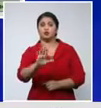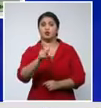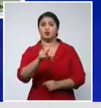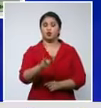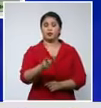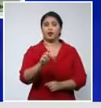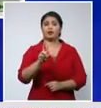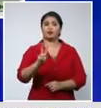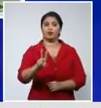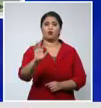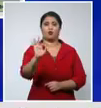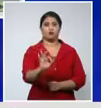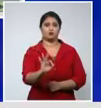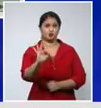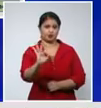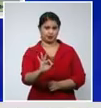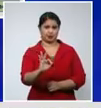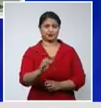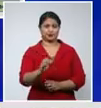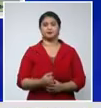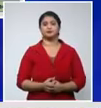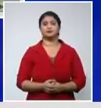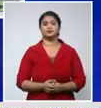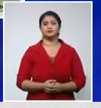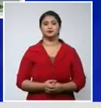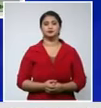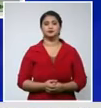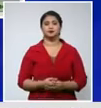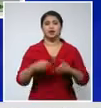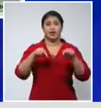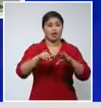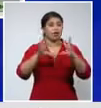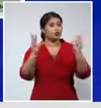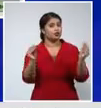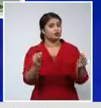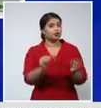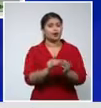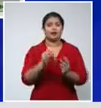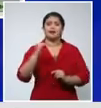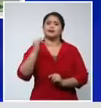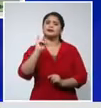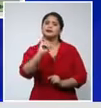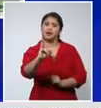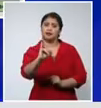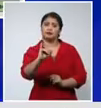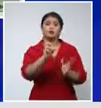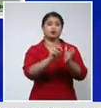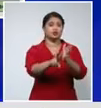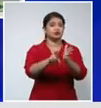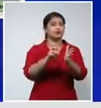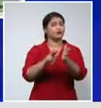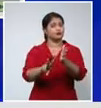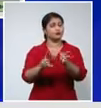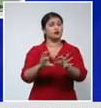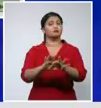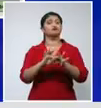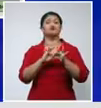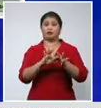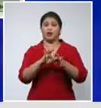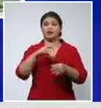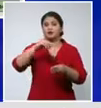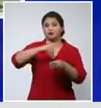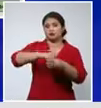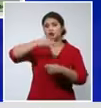105,2 por 100.000 habitantes. Son las 6 provincias que tienen tasas superiores en nuestro